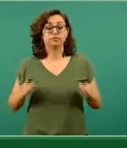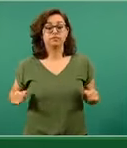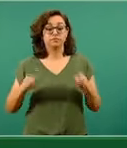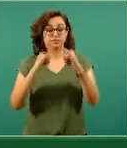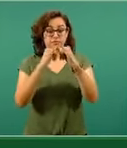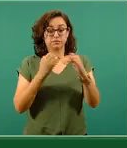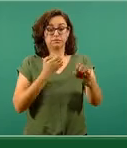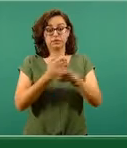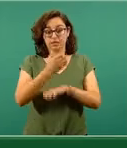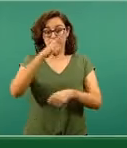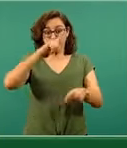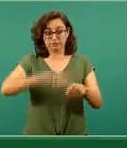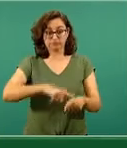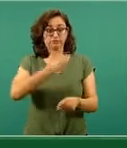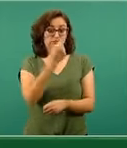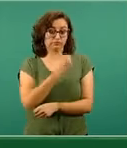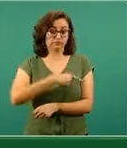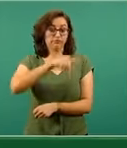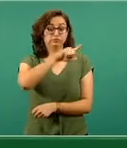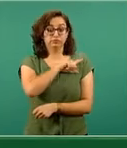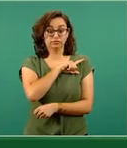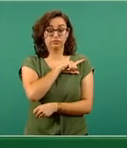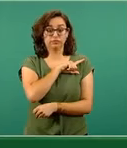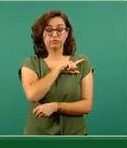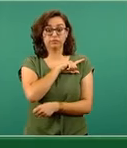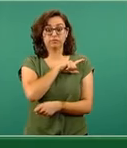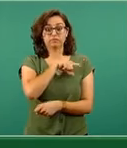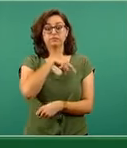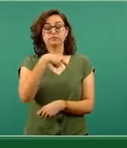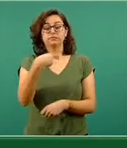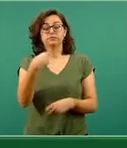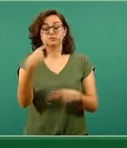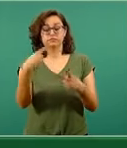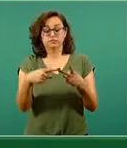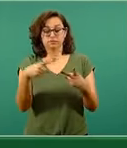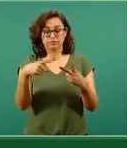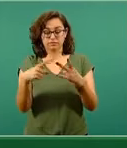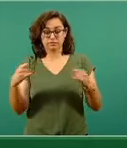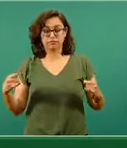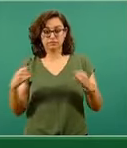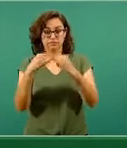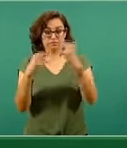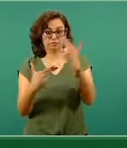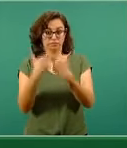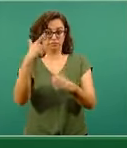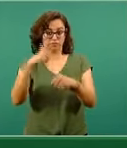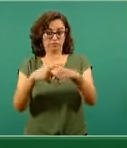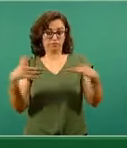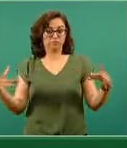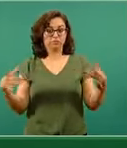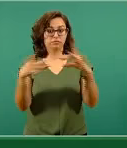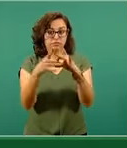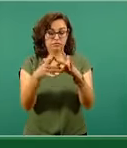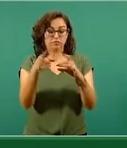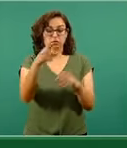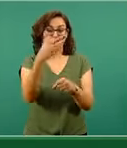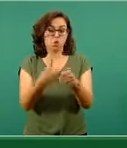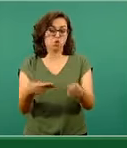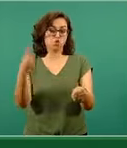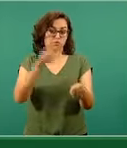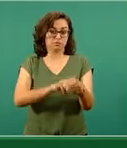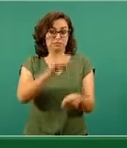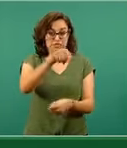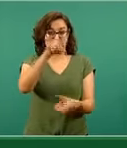específicamente la Secretaría de Salud, los servicios estatales de salud, con las instituciones nacionales, el hospital de